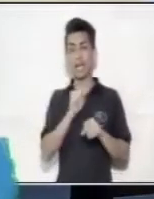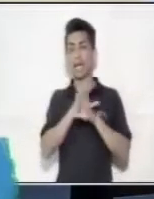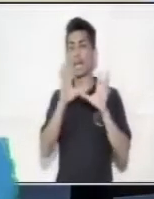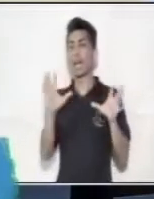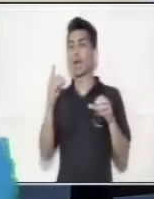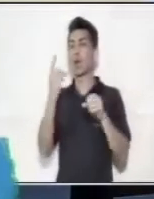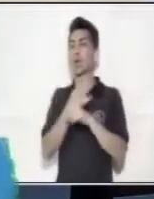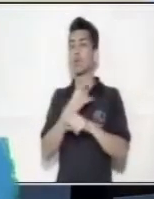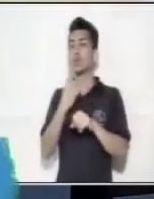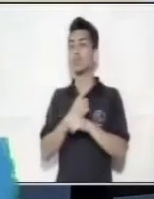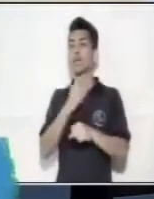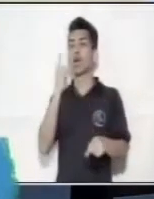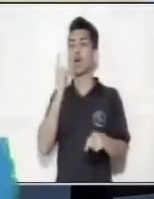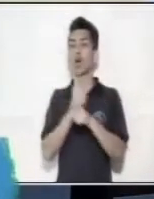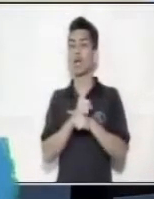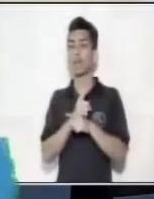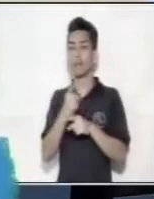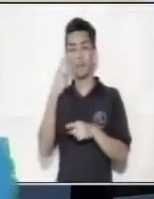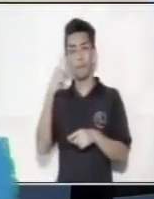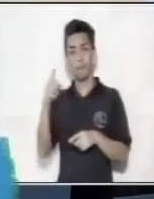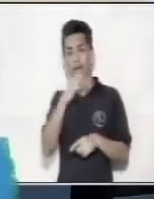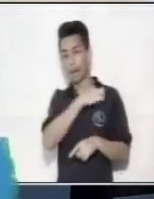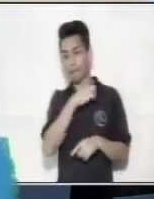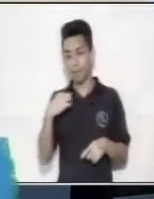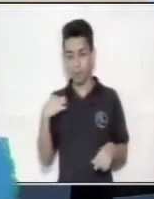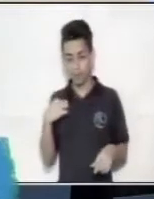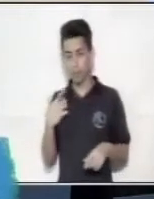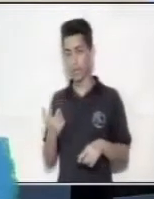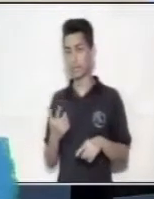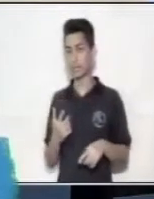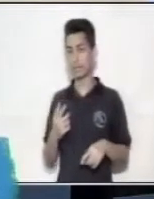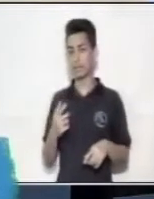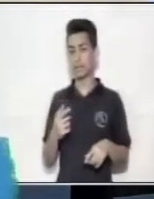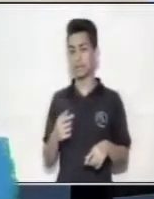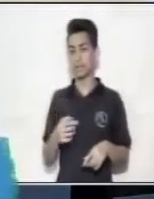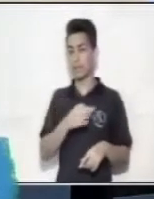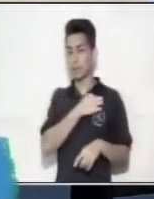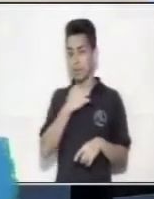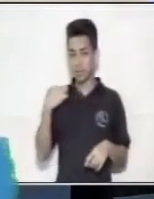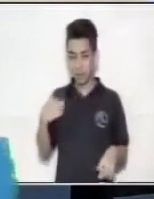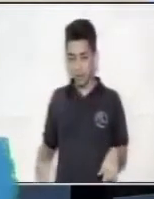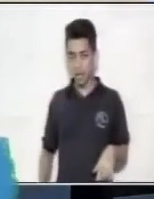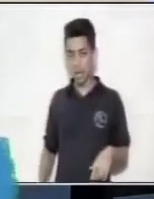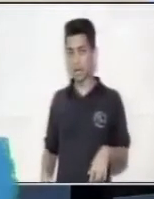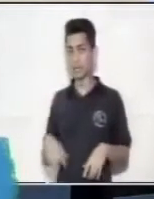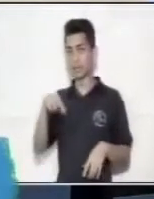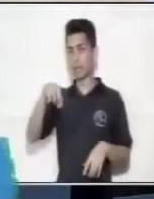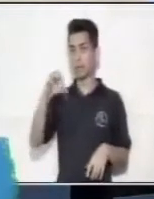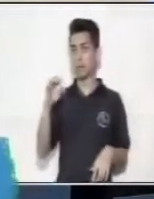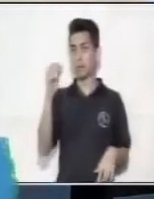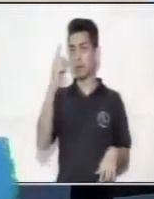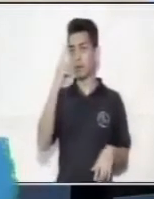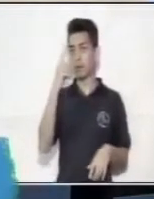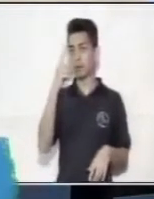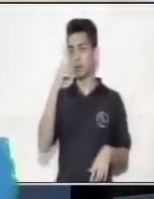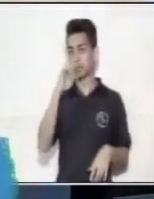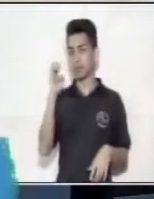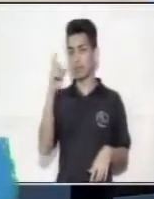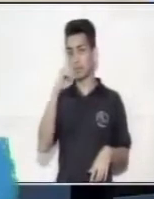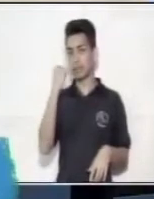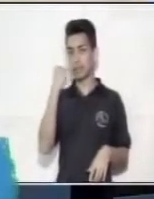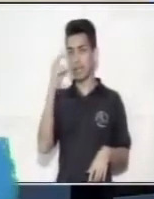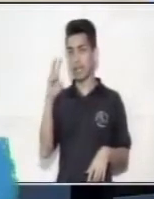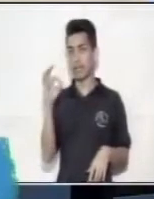uso correcto de los pronombres demostrativos, los pronombres personales, posesivos y ante todo el verbo,